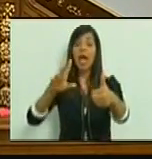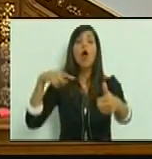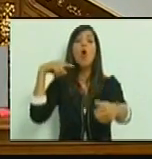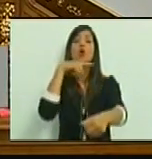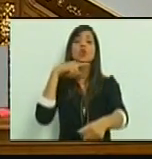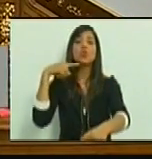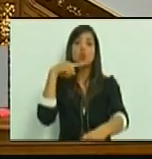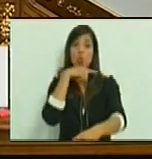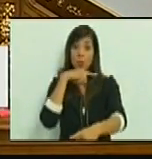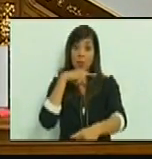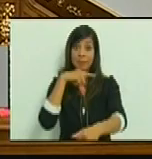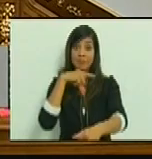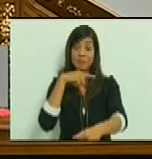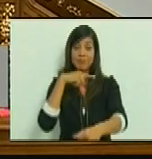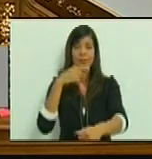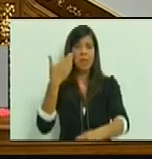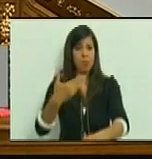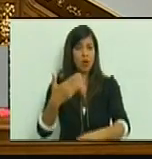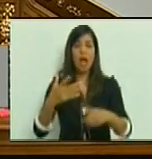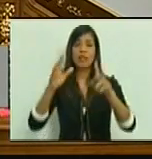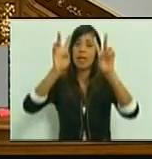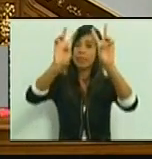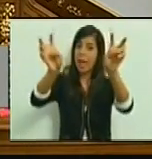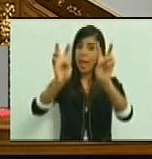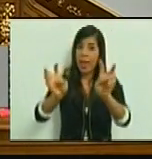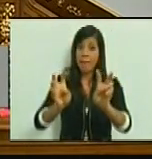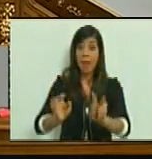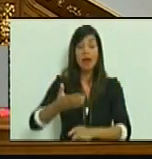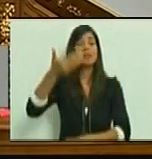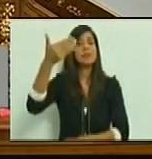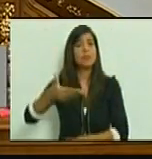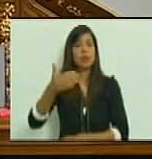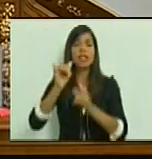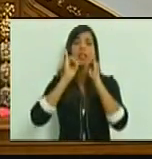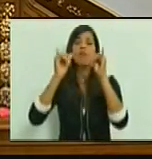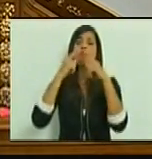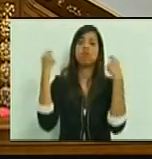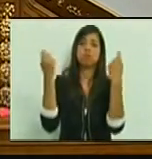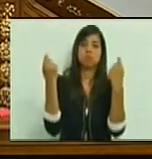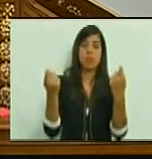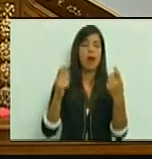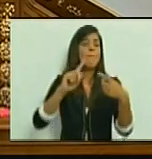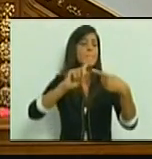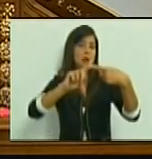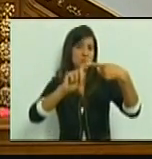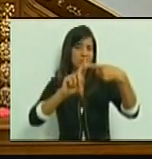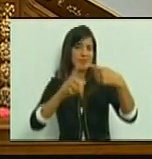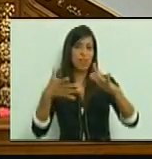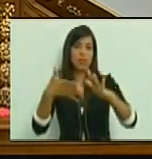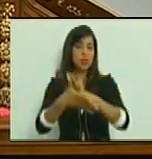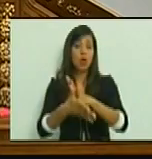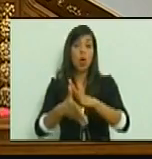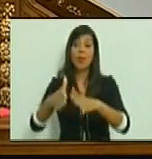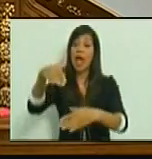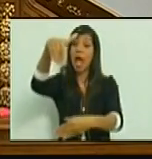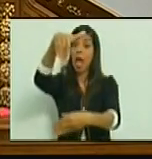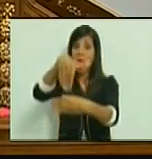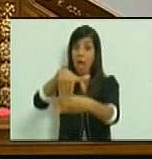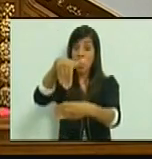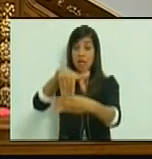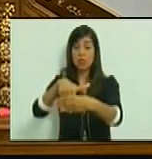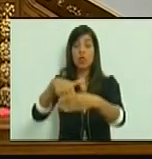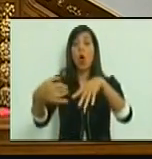octubre los anuncios más importantes que se dieron en esa sesión fue el adelanto de las elecciones